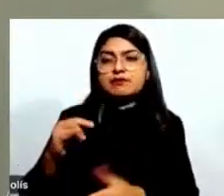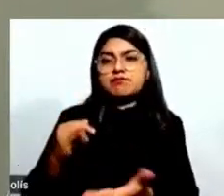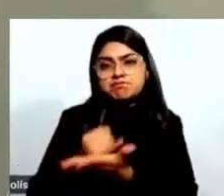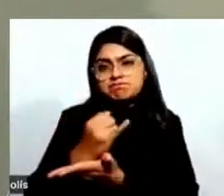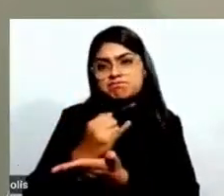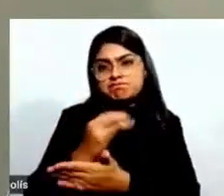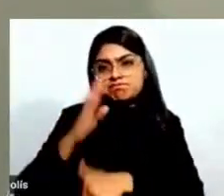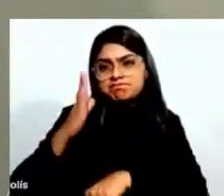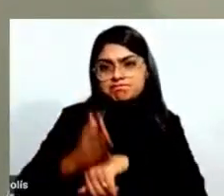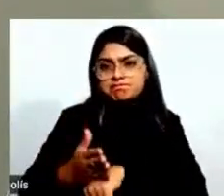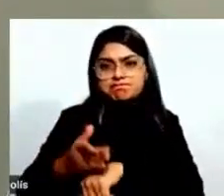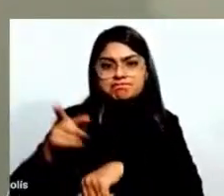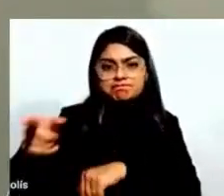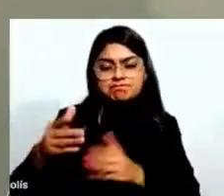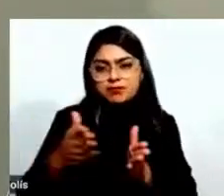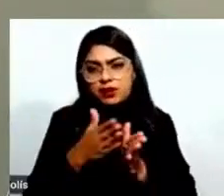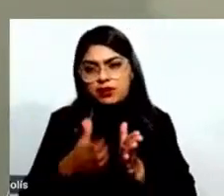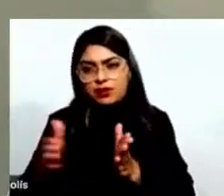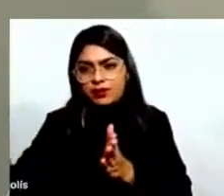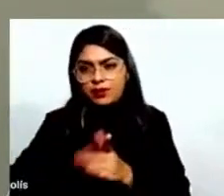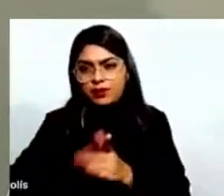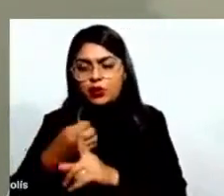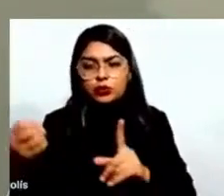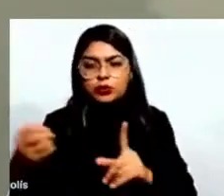Y por último, ya con esto cierro,